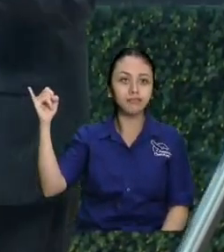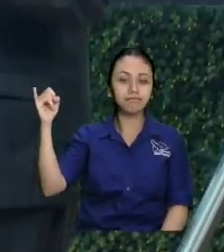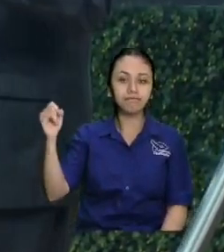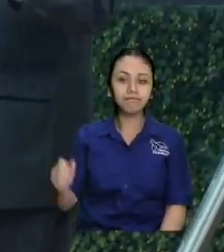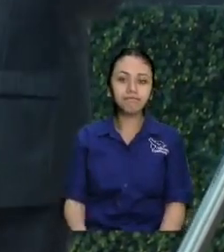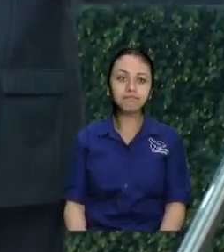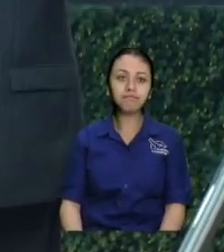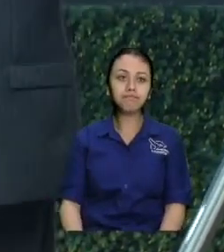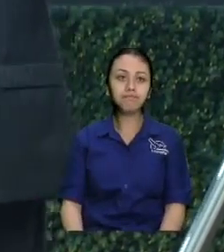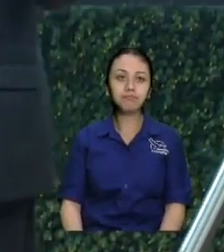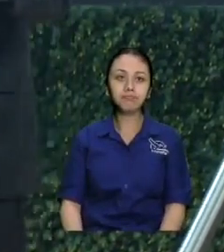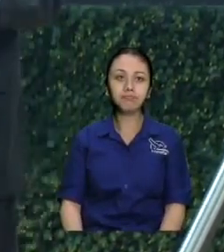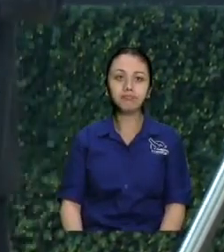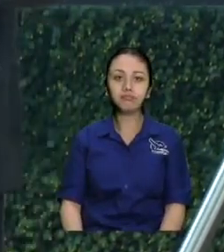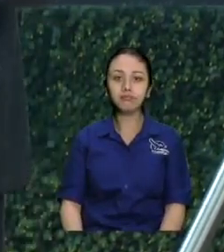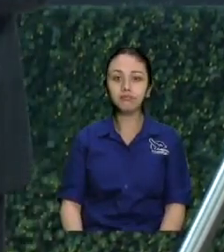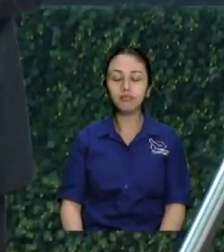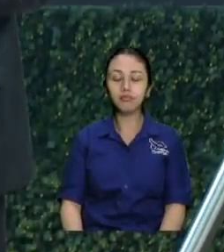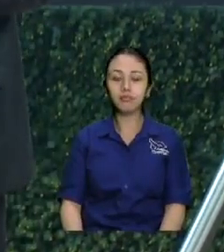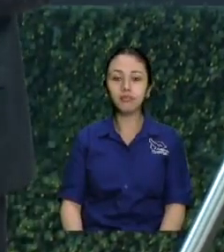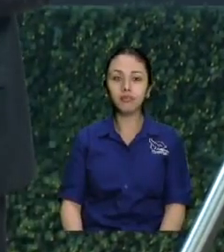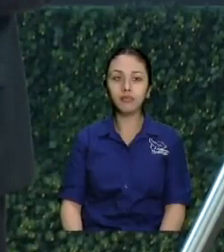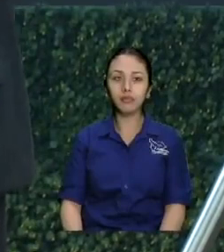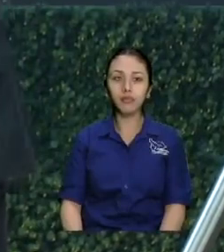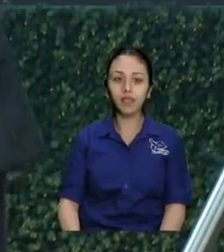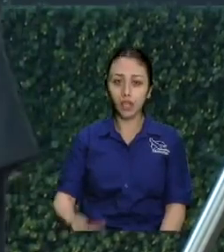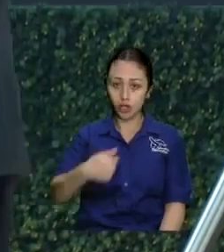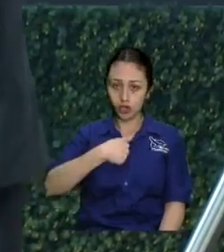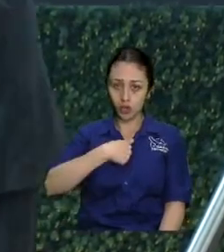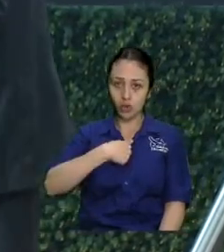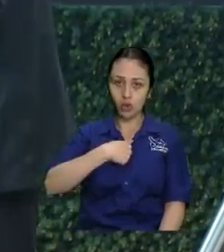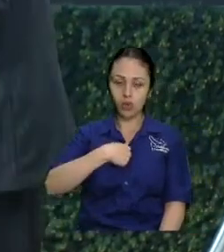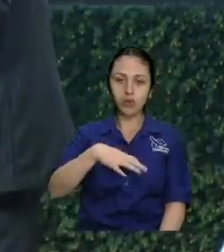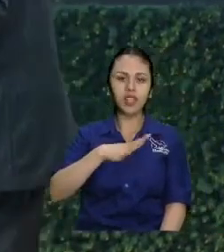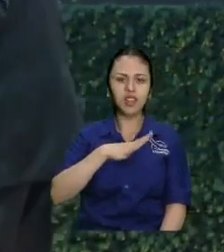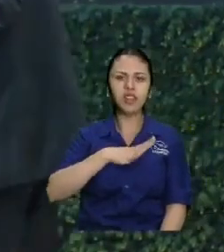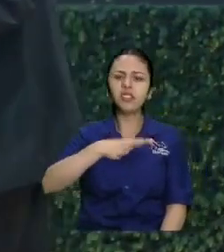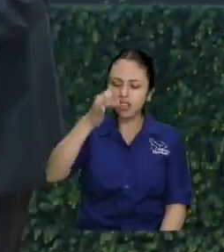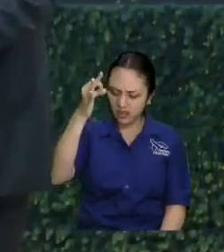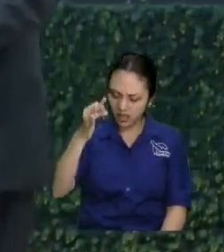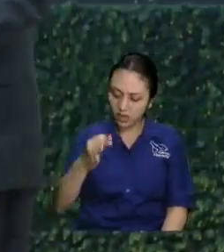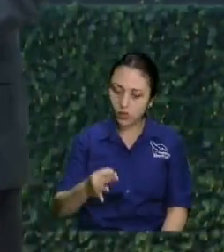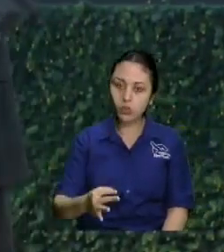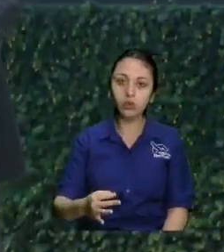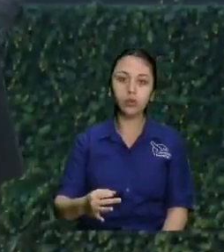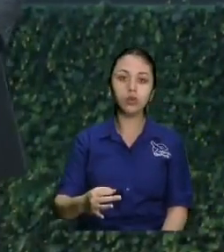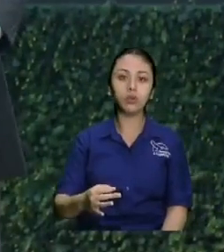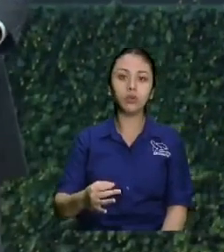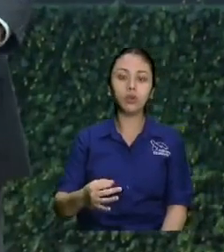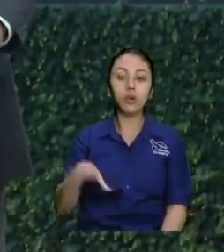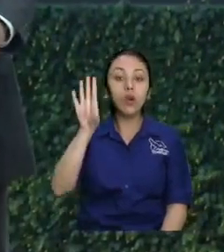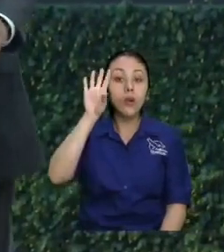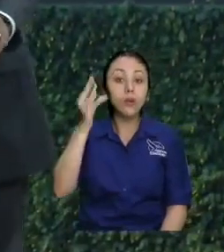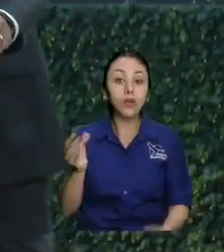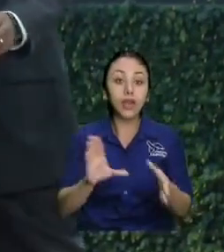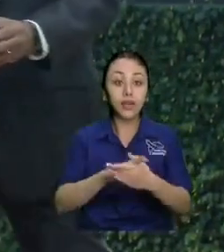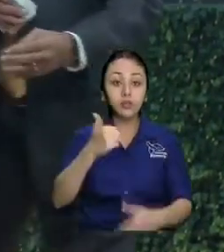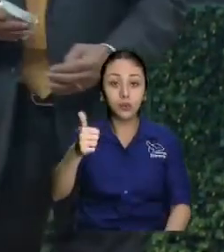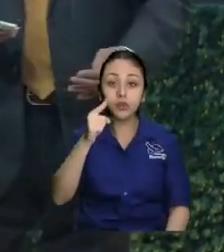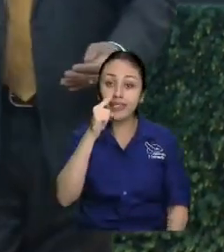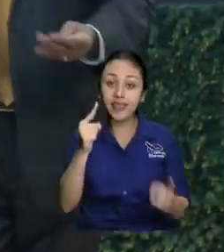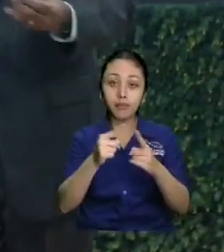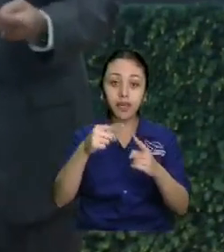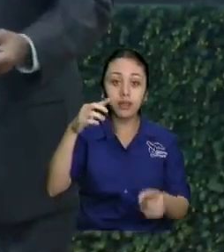en líos, porque pues como la ofrenda voluntaria, pero tenía que tener una conciencia de eso. La señora tenía que estar de acuerdo. Si